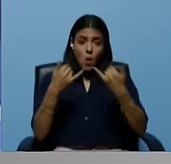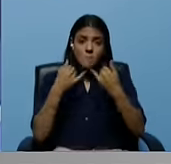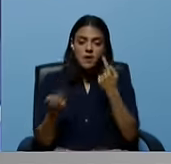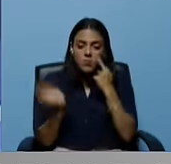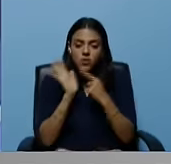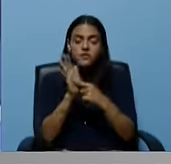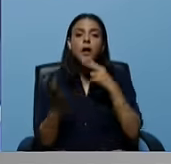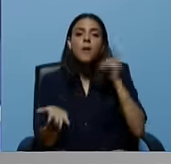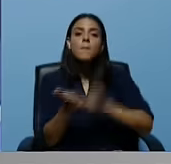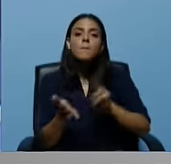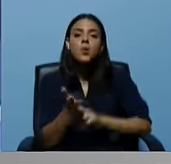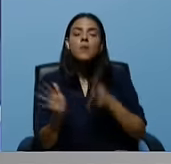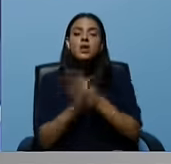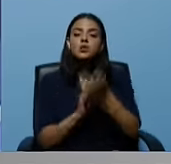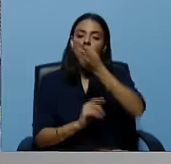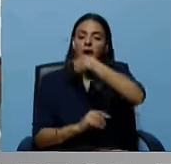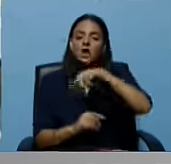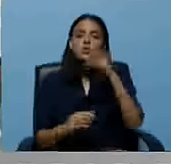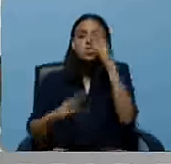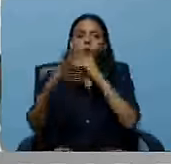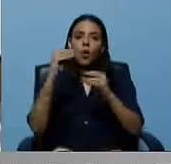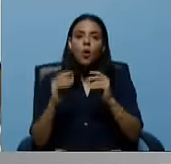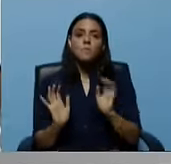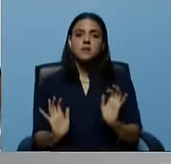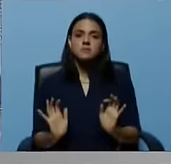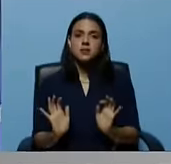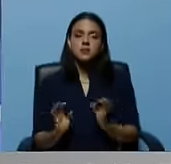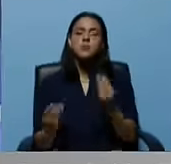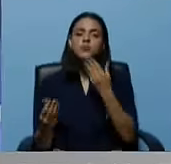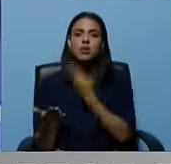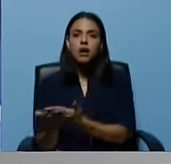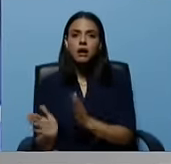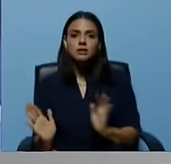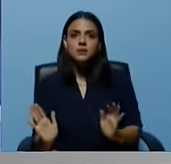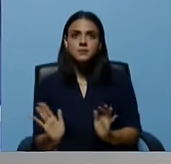pruebas del tono, que es lo que tú me estás preguntando, Marco. Gracias.